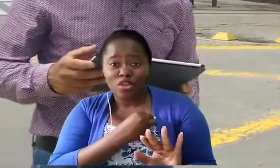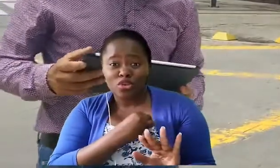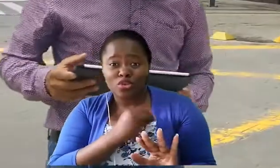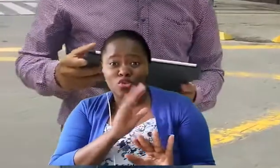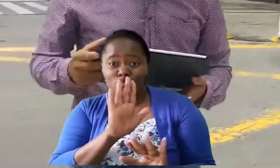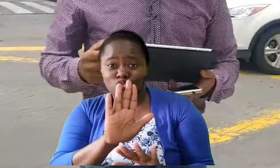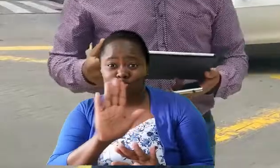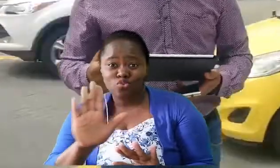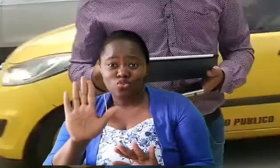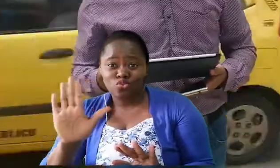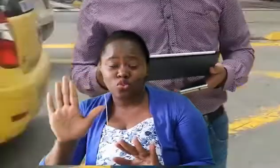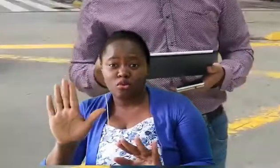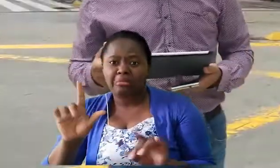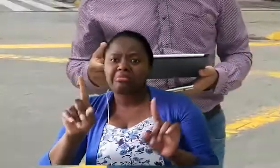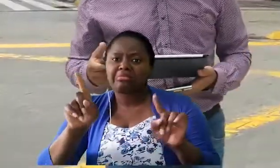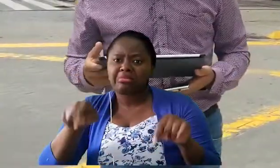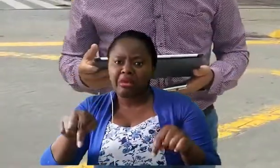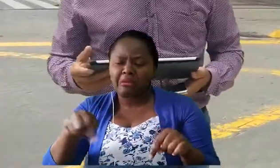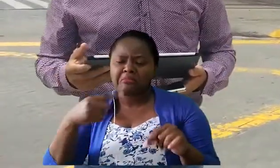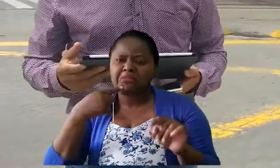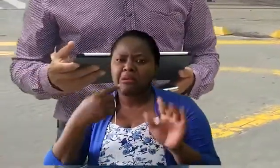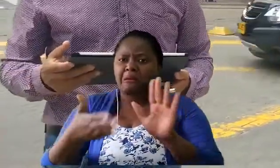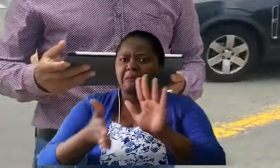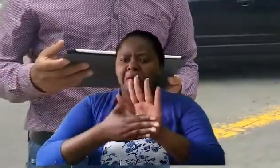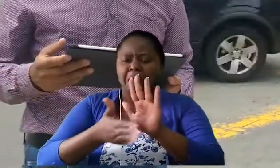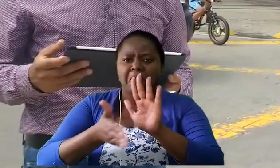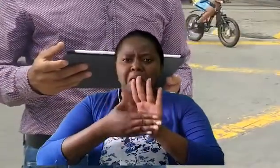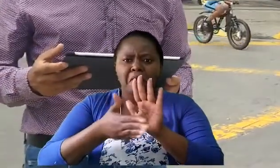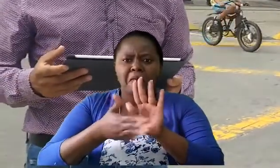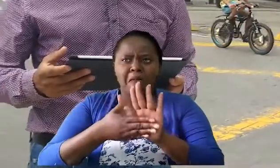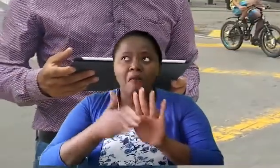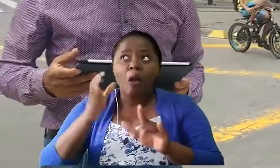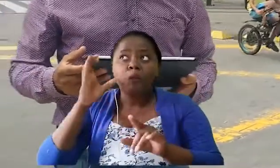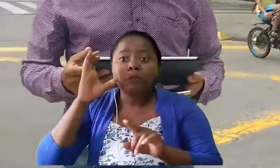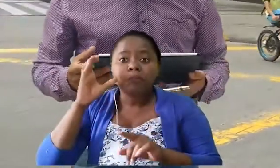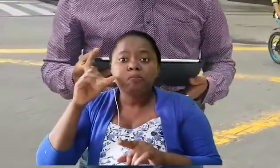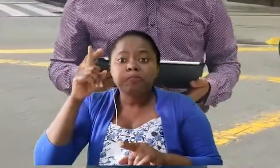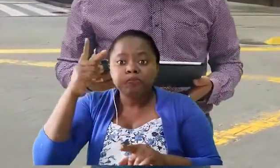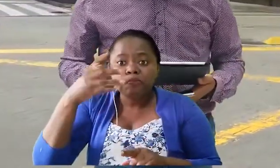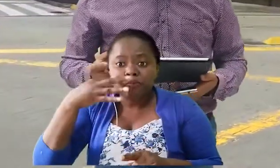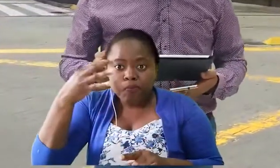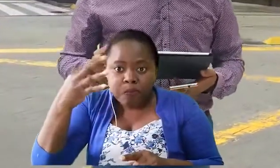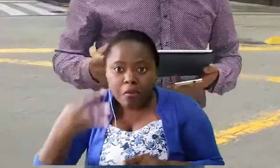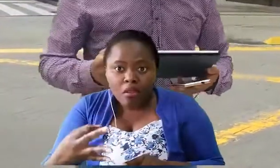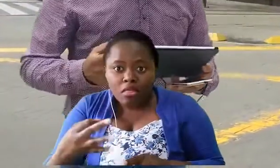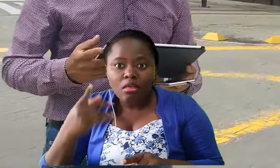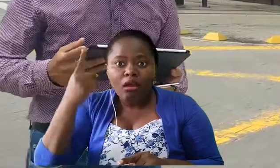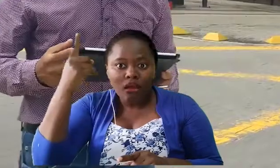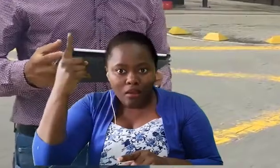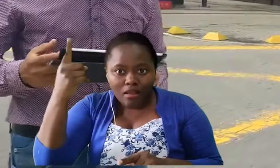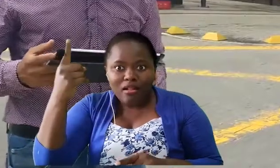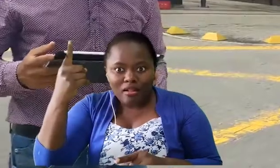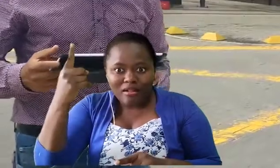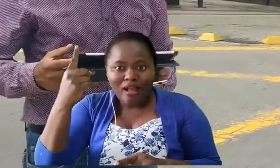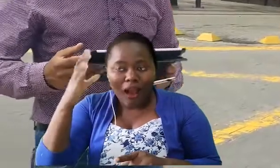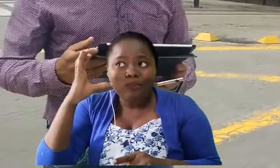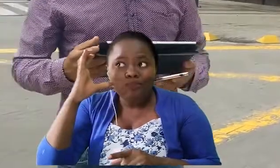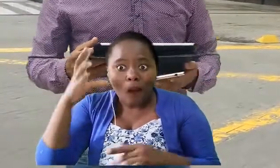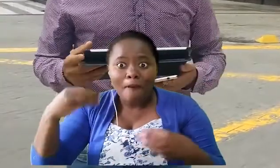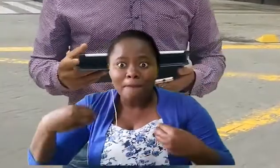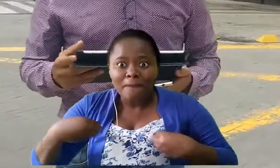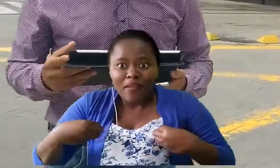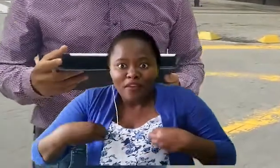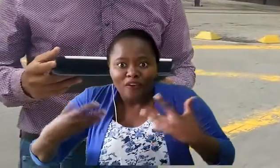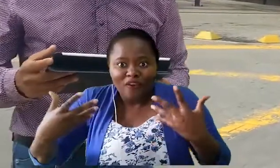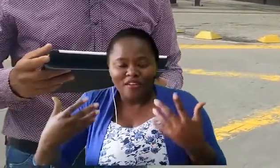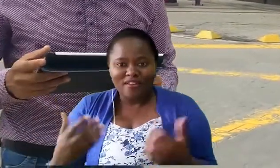un argumento más de la existencia de Dios, de modo que, según la teoría de la confirmación, la idea de la existencia de Dios